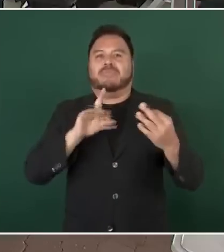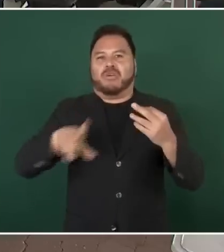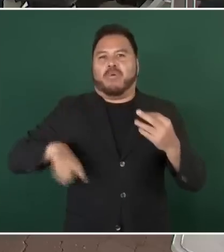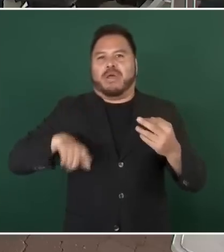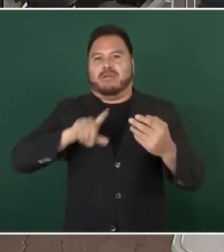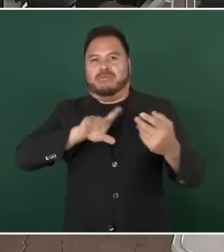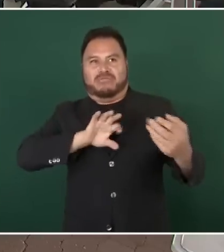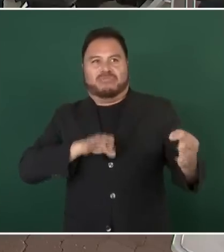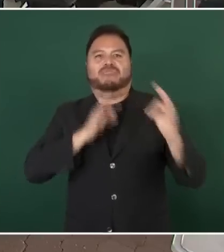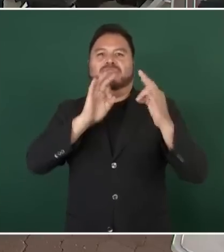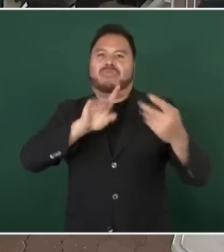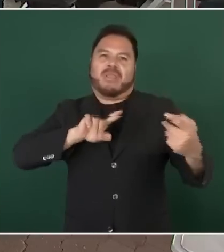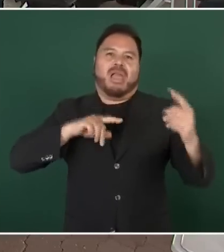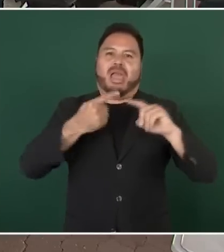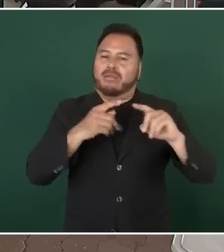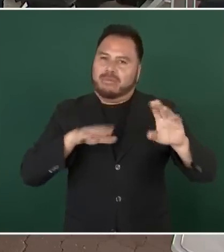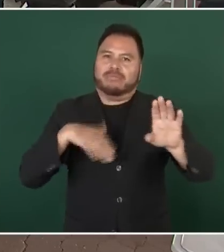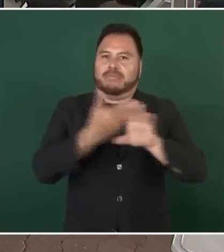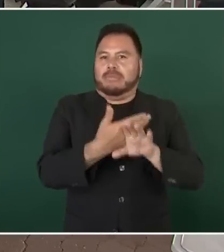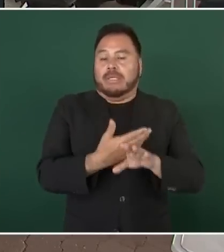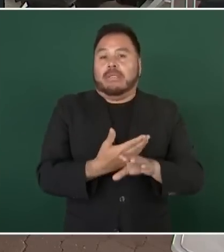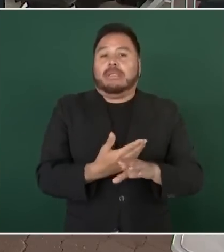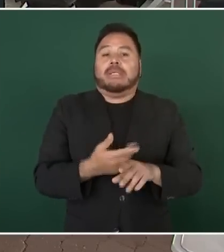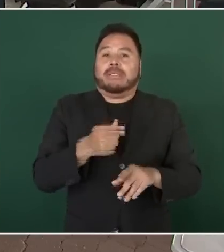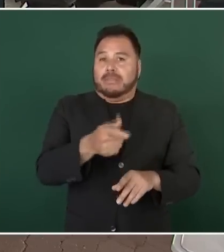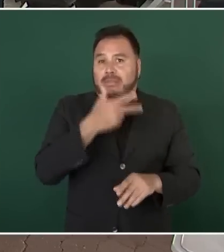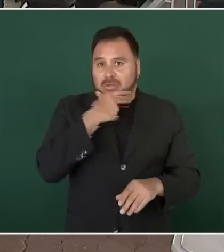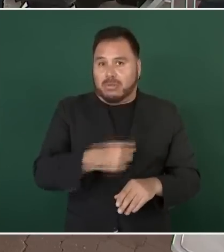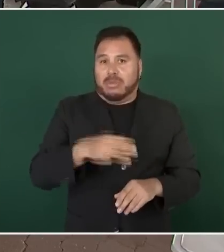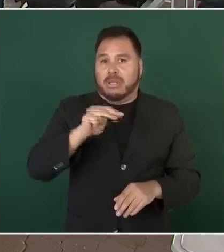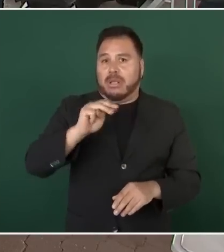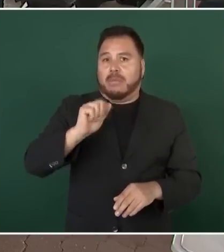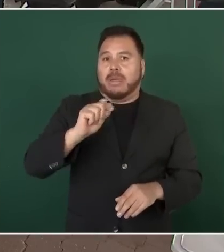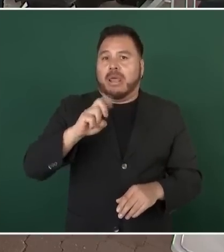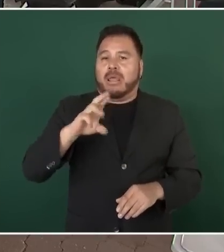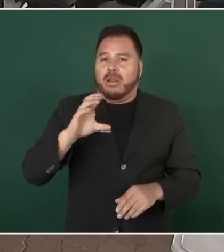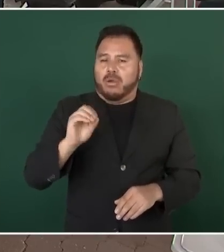Hasta la llegada de Madero